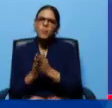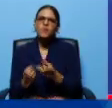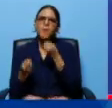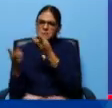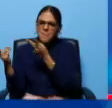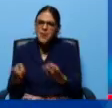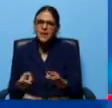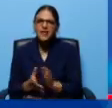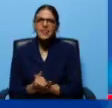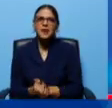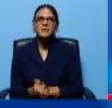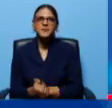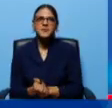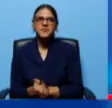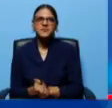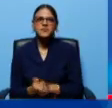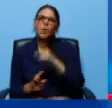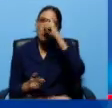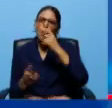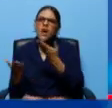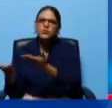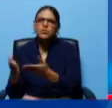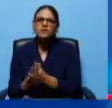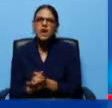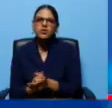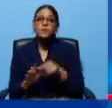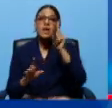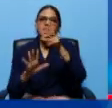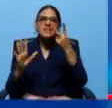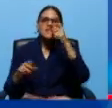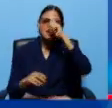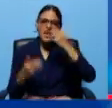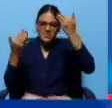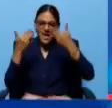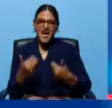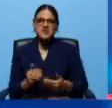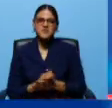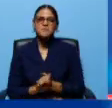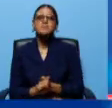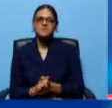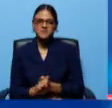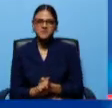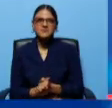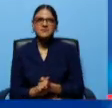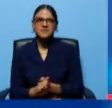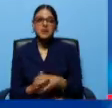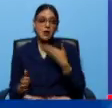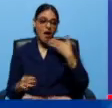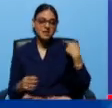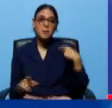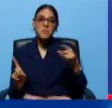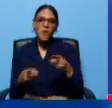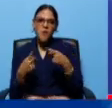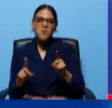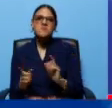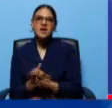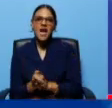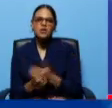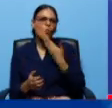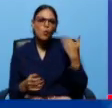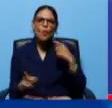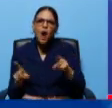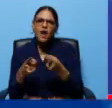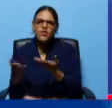Bienvenida. ¿Qué edad tienes tú? 17 años. 17. Recién cumplidos. ¿Cumpliste